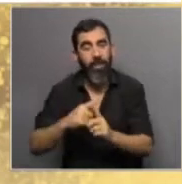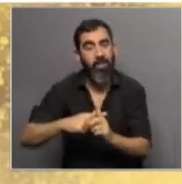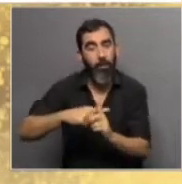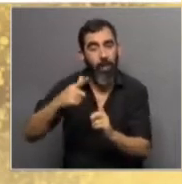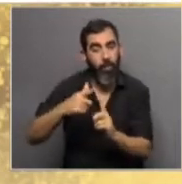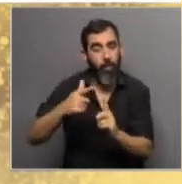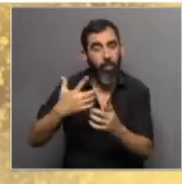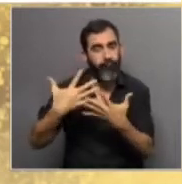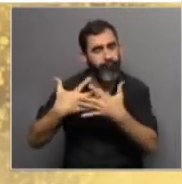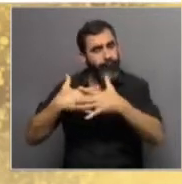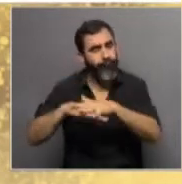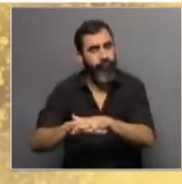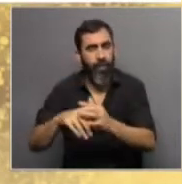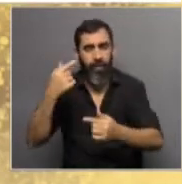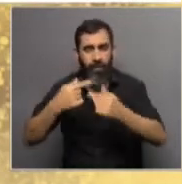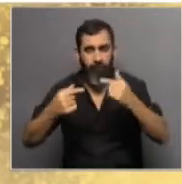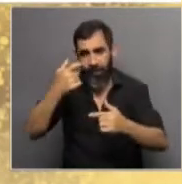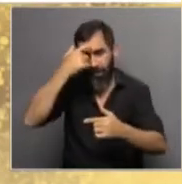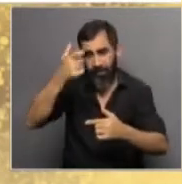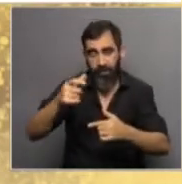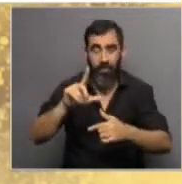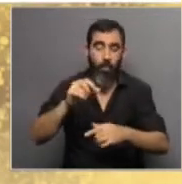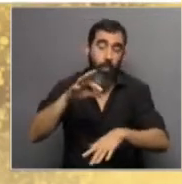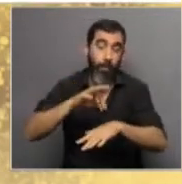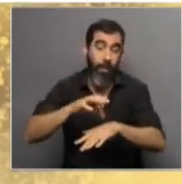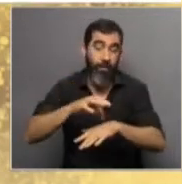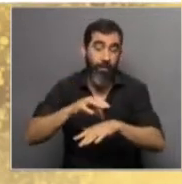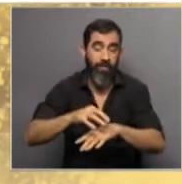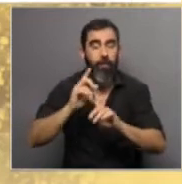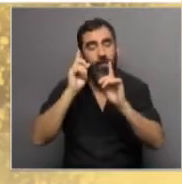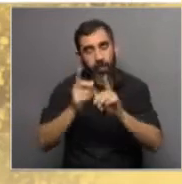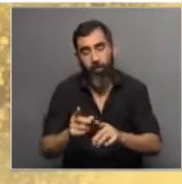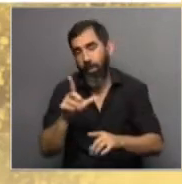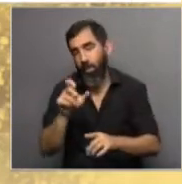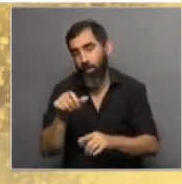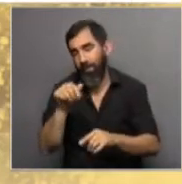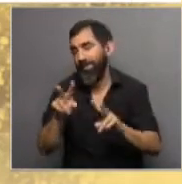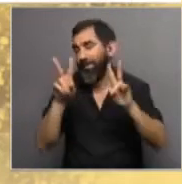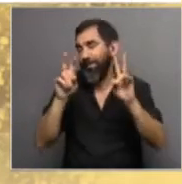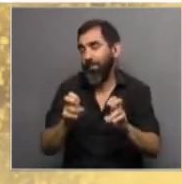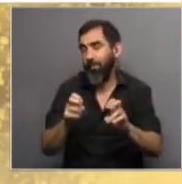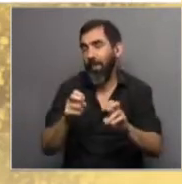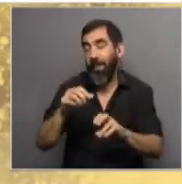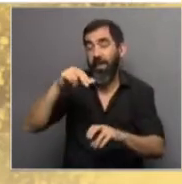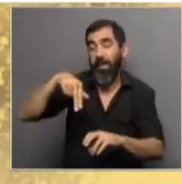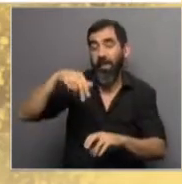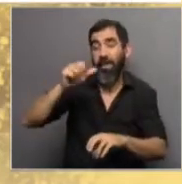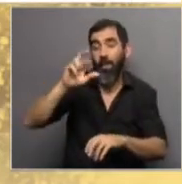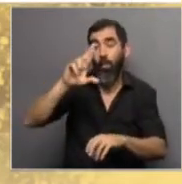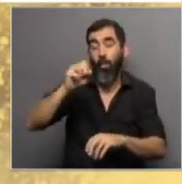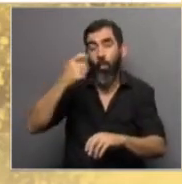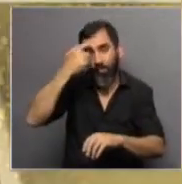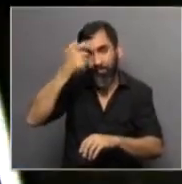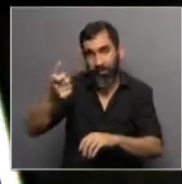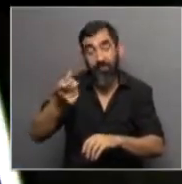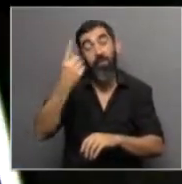cruzan muchas ciencias biológicas, obviamente la medicina, pero ni hablar que esto tiene mucho que ver con las neurociencias, y por eso